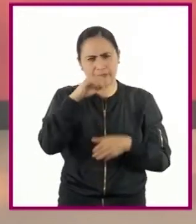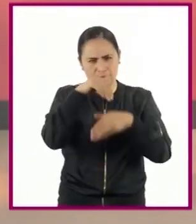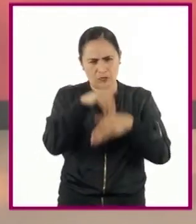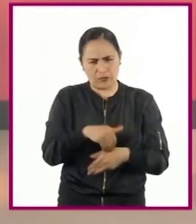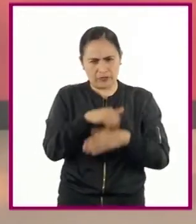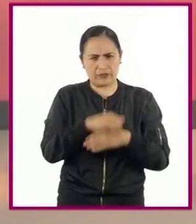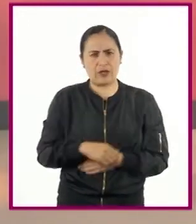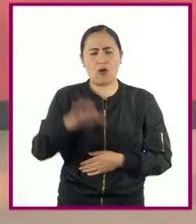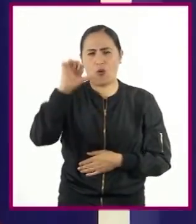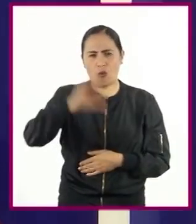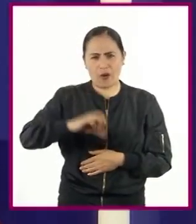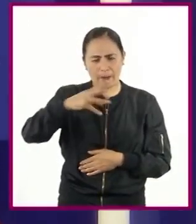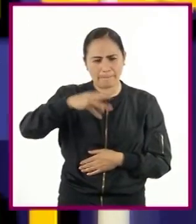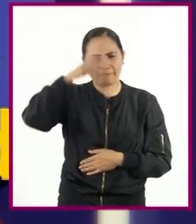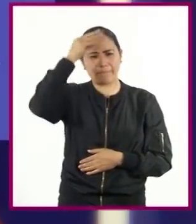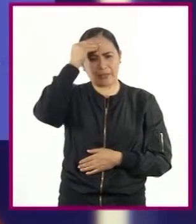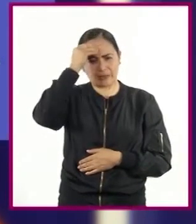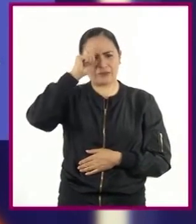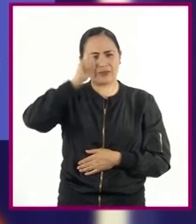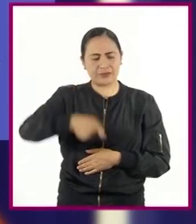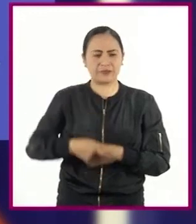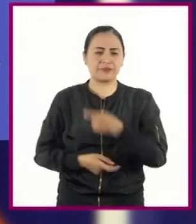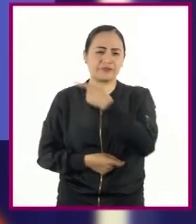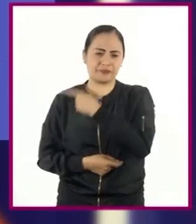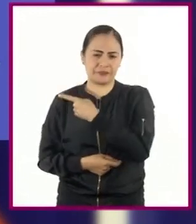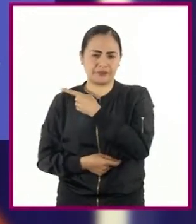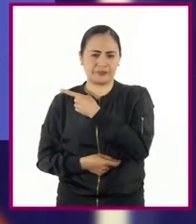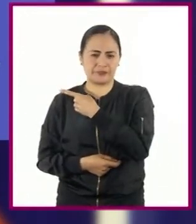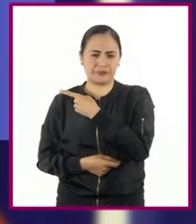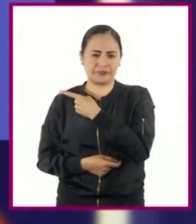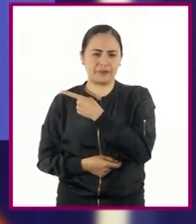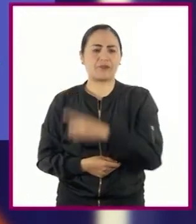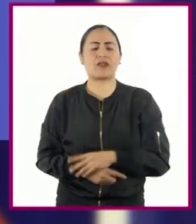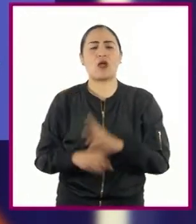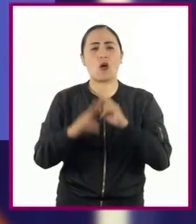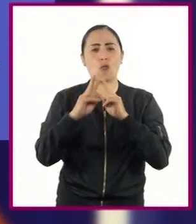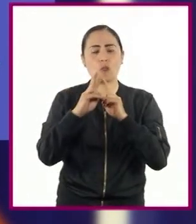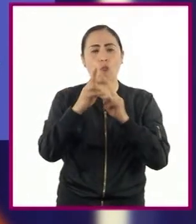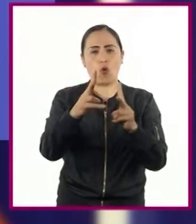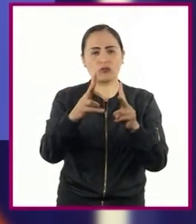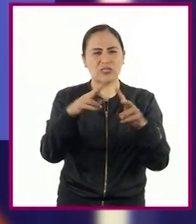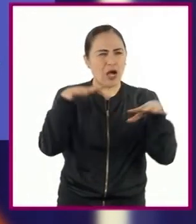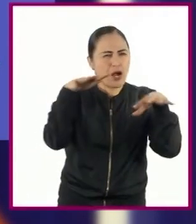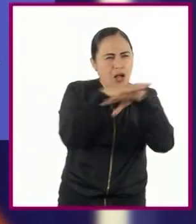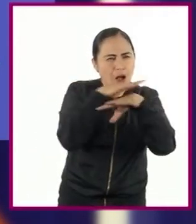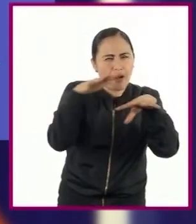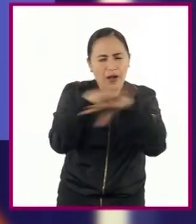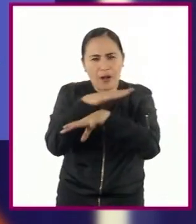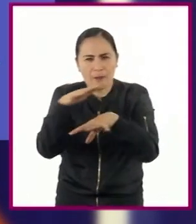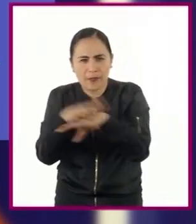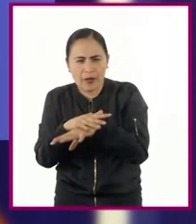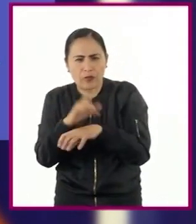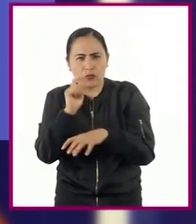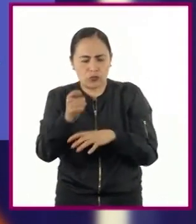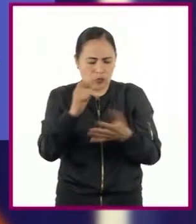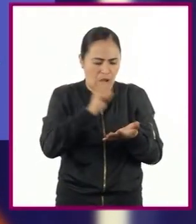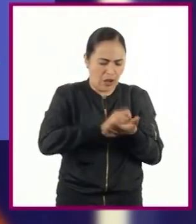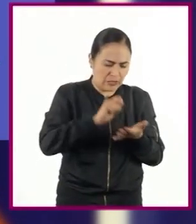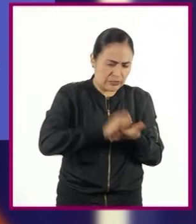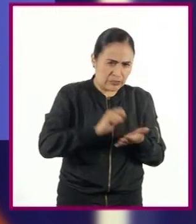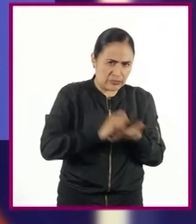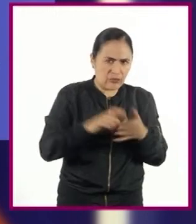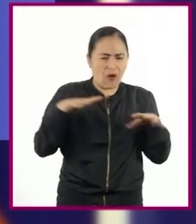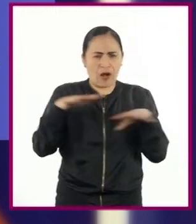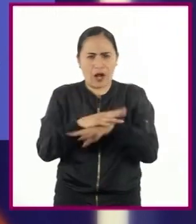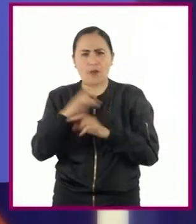el aprendizaje esperado, identifica y realiza los cambios necesarios para transitar del lenguaje escrito